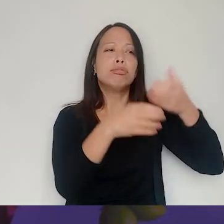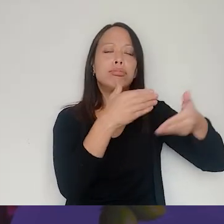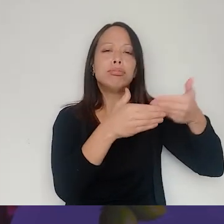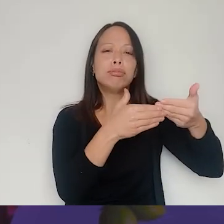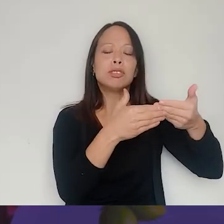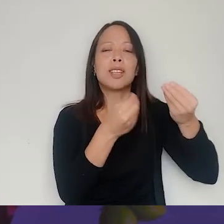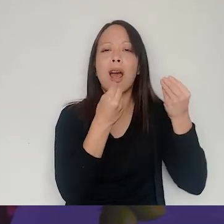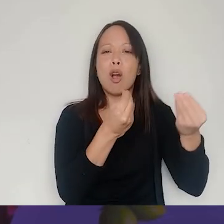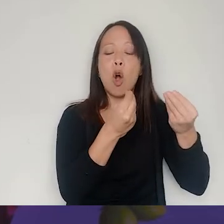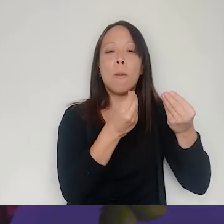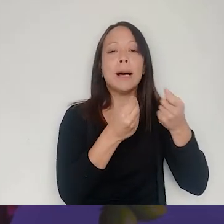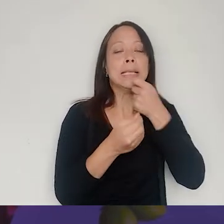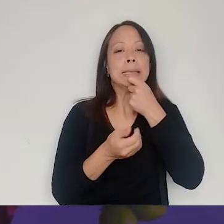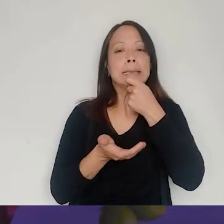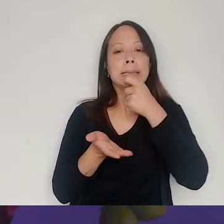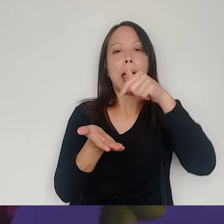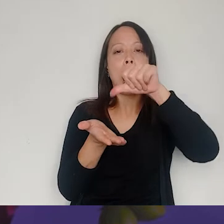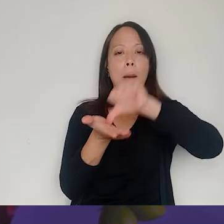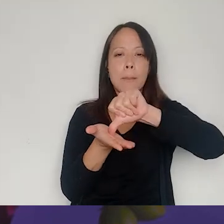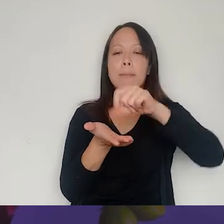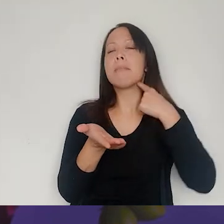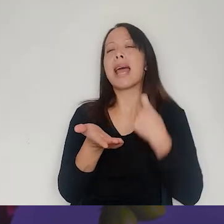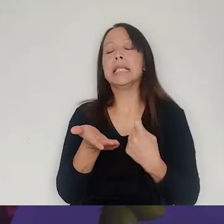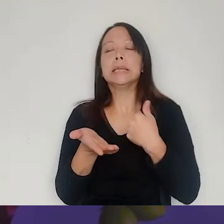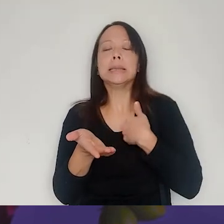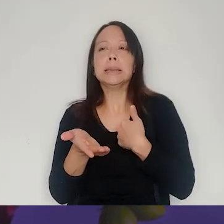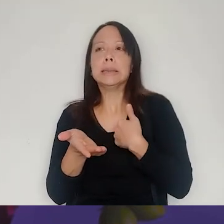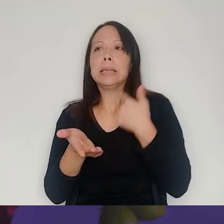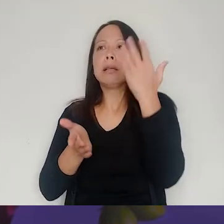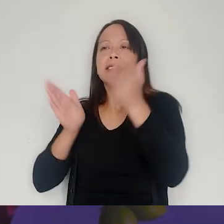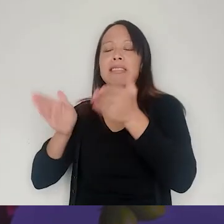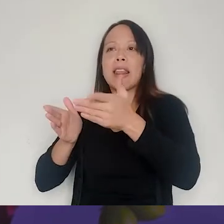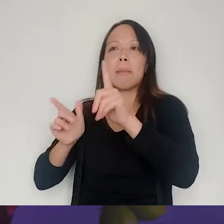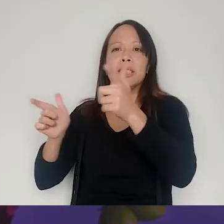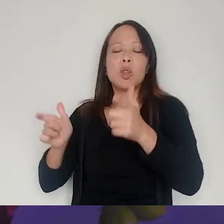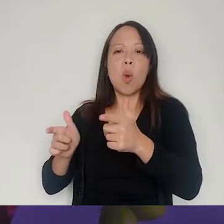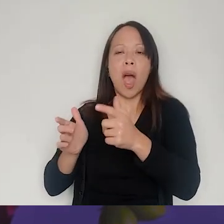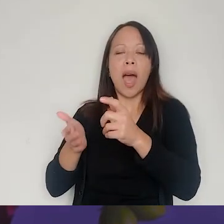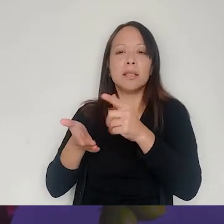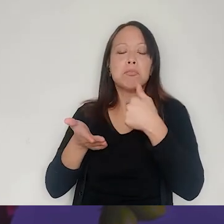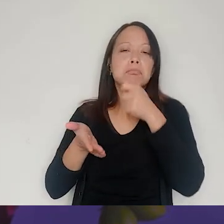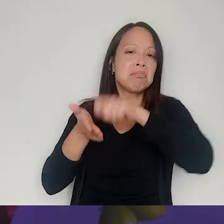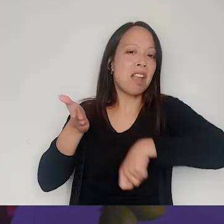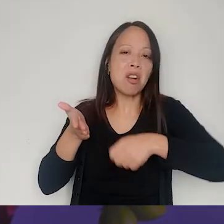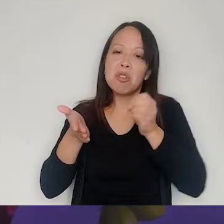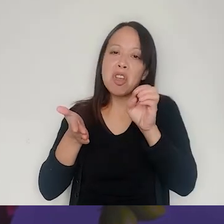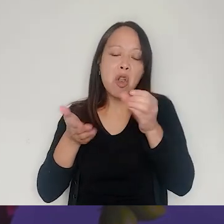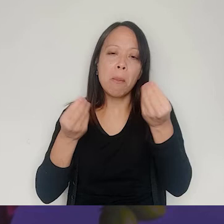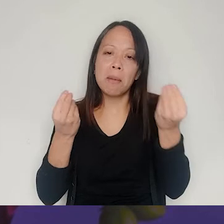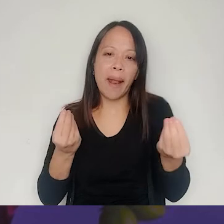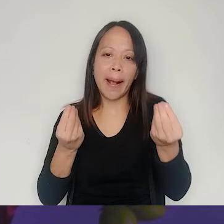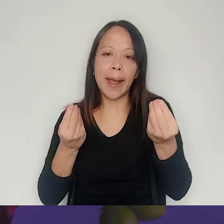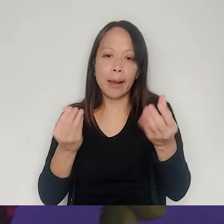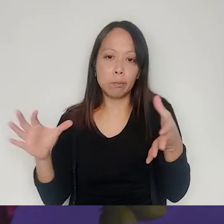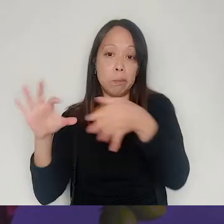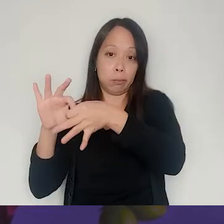que ir vinculado a tratamiento. Si no hay un tratamiento, pues entonces ¿para qué te voy a diagnosticar? Y eso no es así, ¿no? Hay muchos más motivos por los que